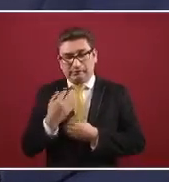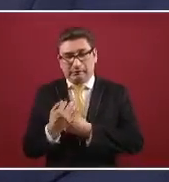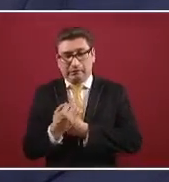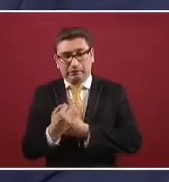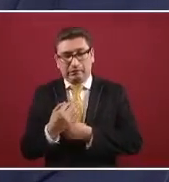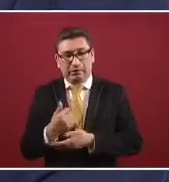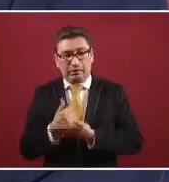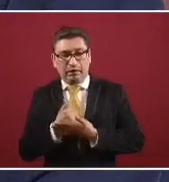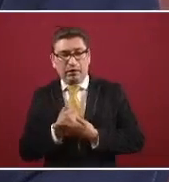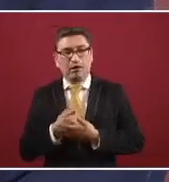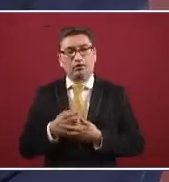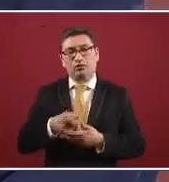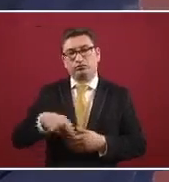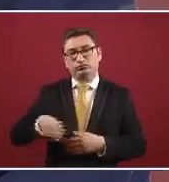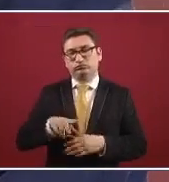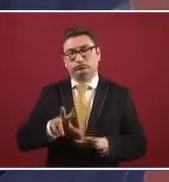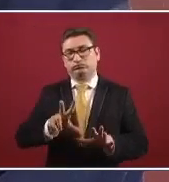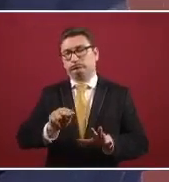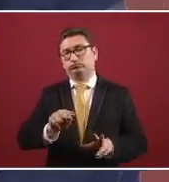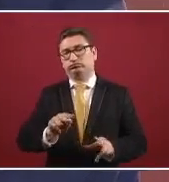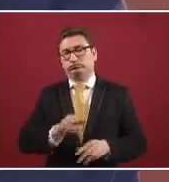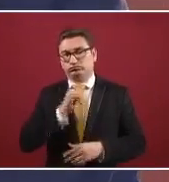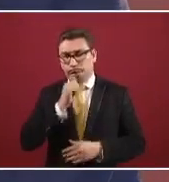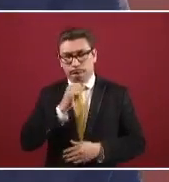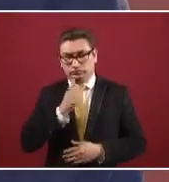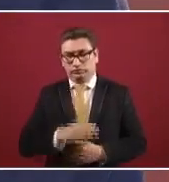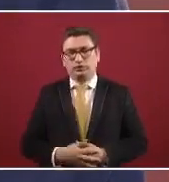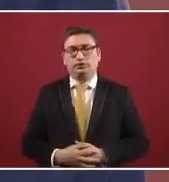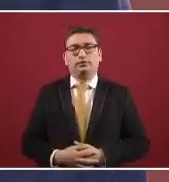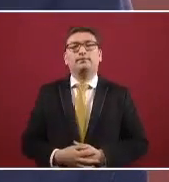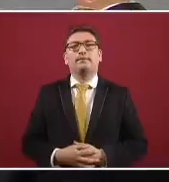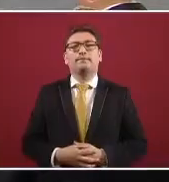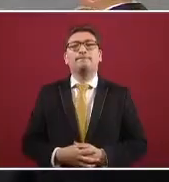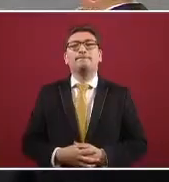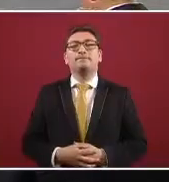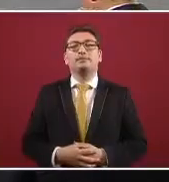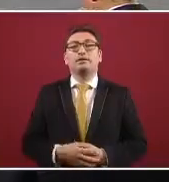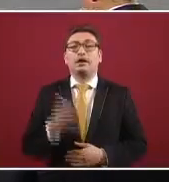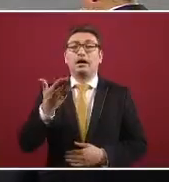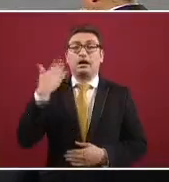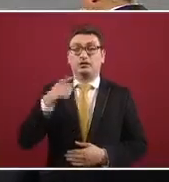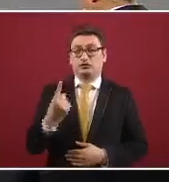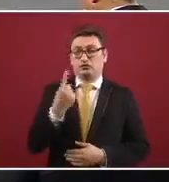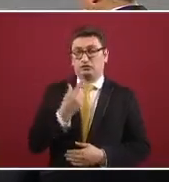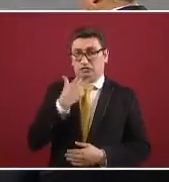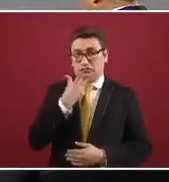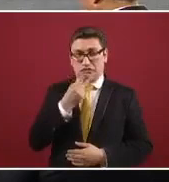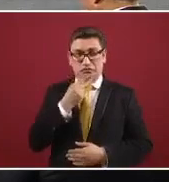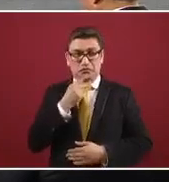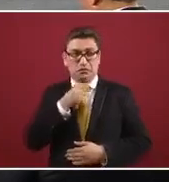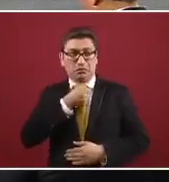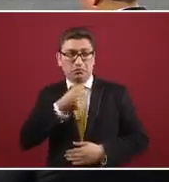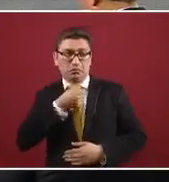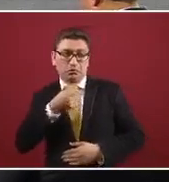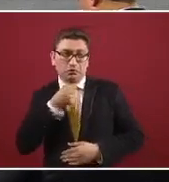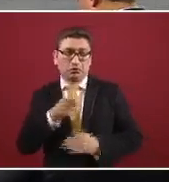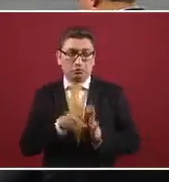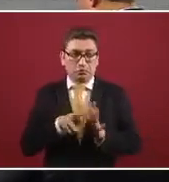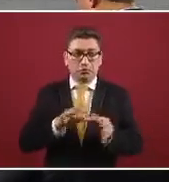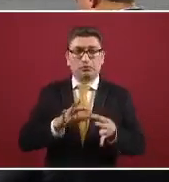No se cultiva el chayote. A mí una vez un periodista me platicó de cómo era antes,